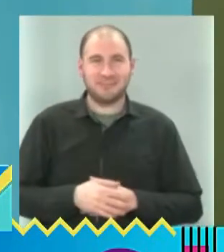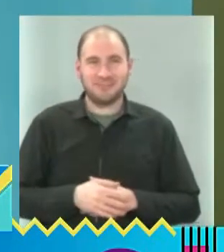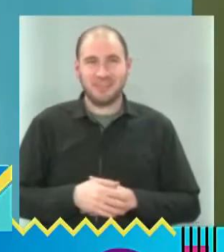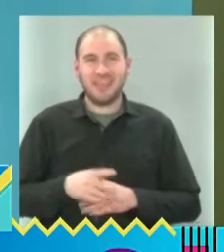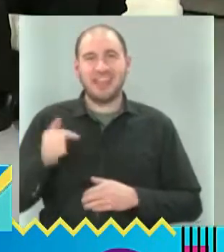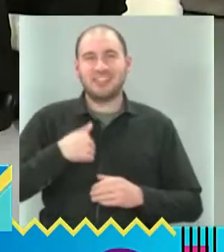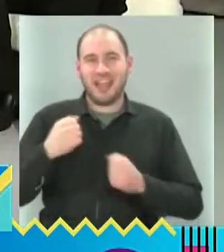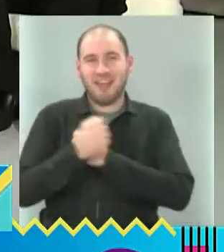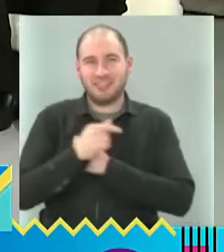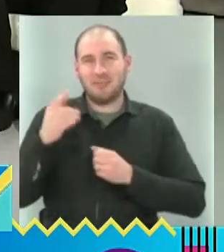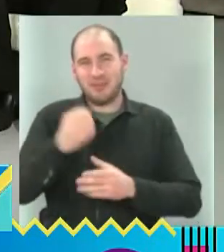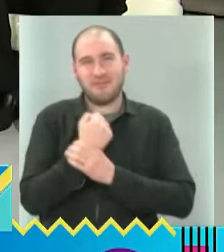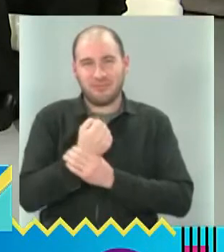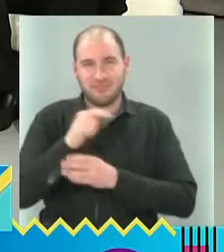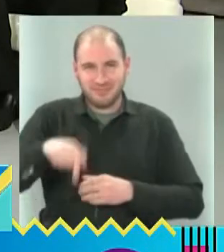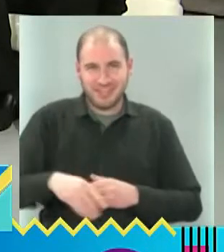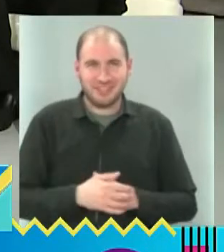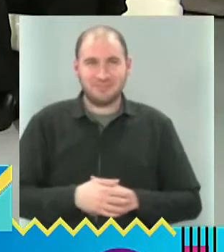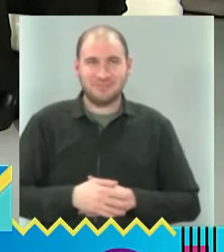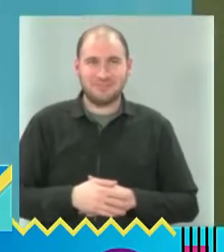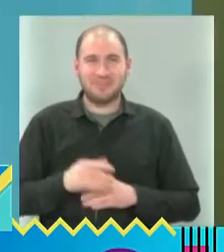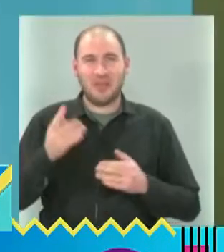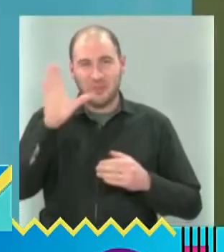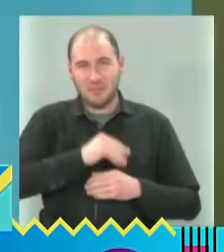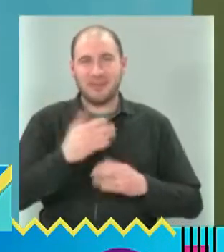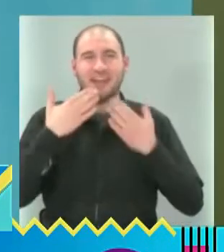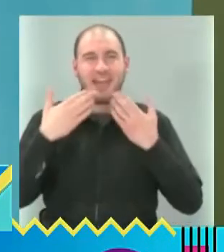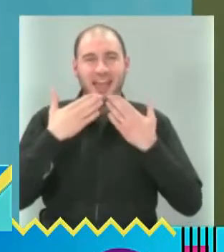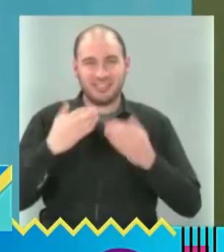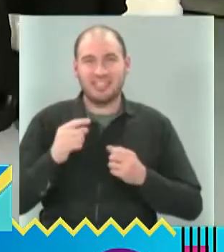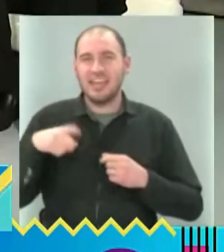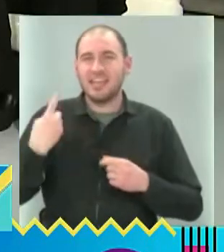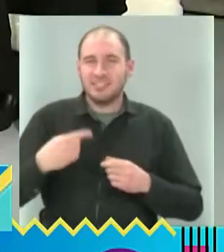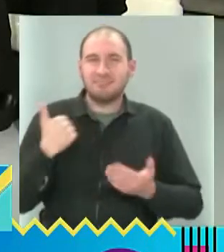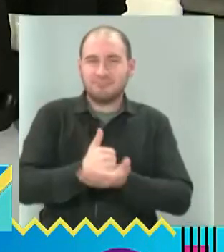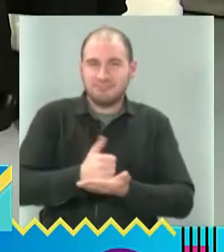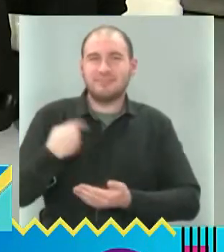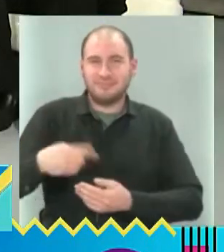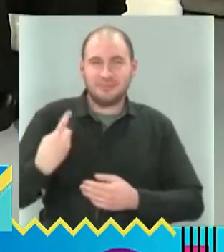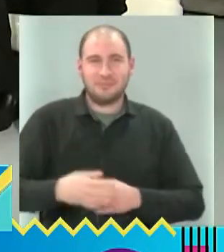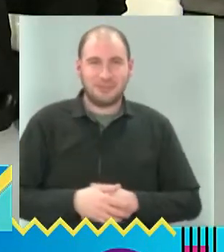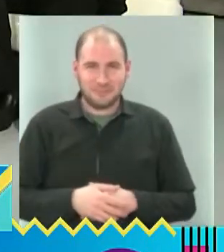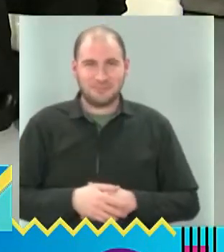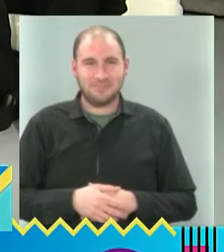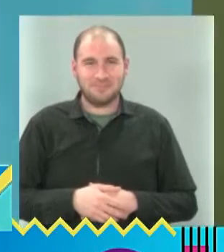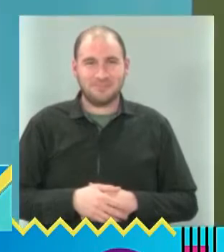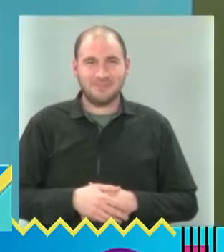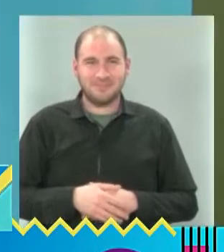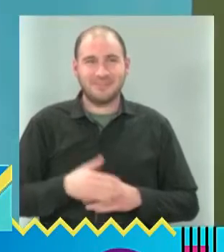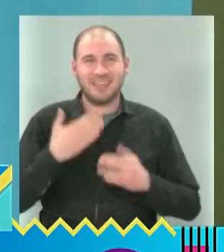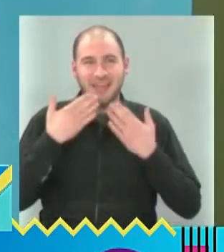les mando son esto. protagonistas de esto y muchas veces nos olvidamos, así que de saludarlos a ellos porque también. Siempre están presentes, así que bien.